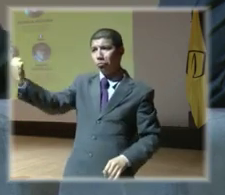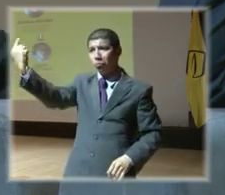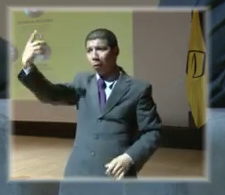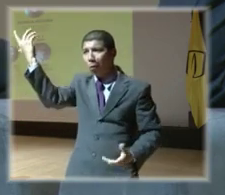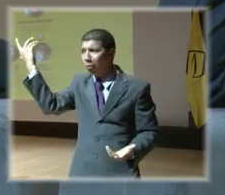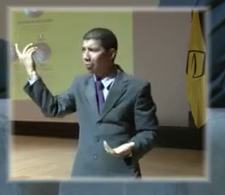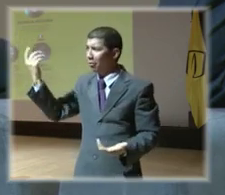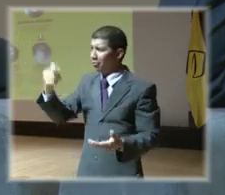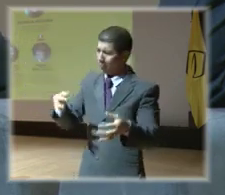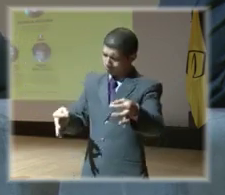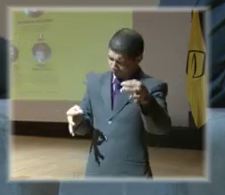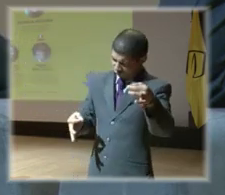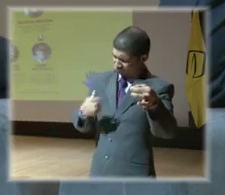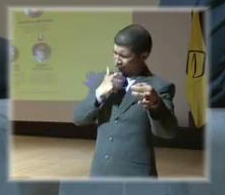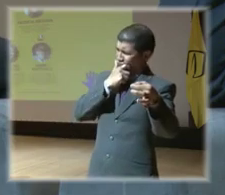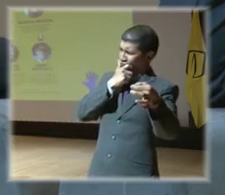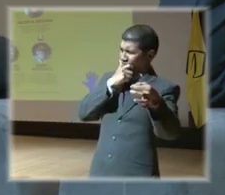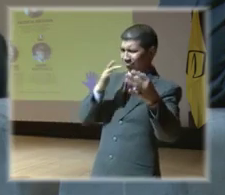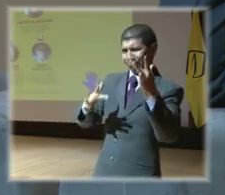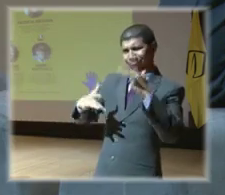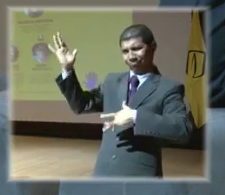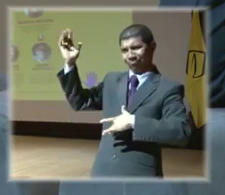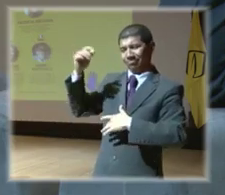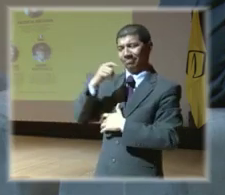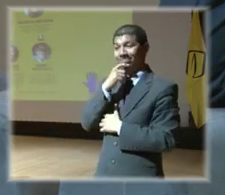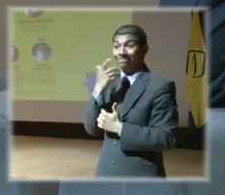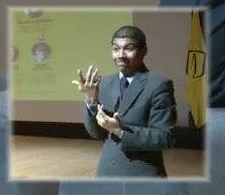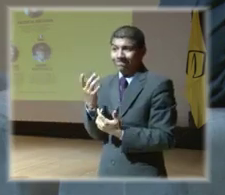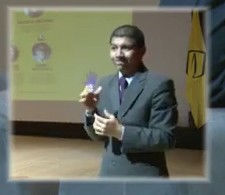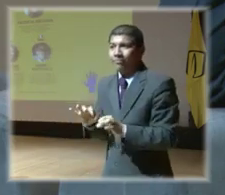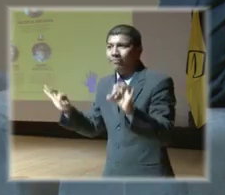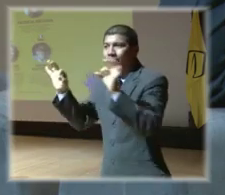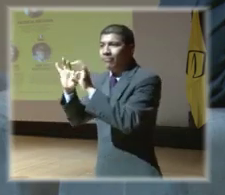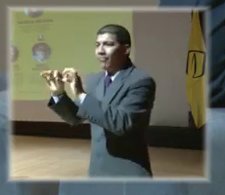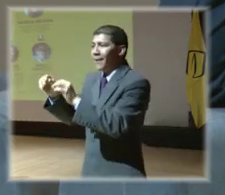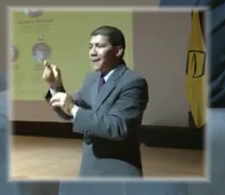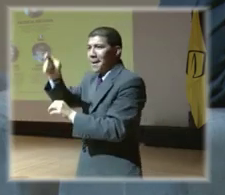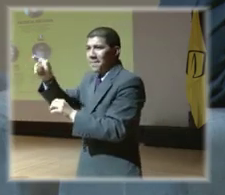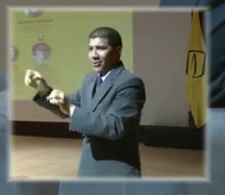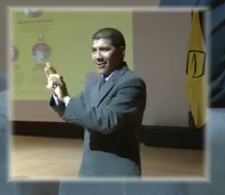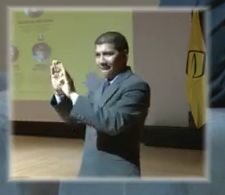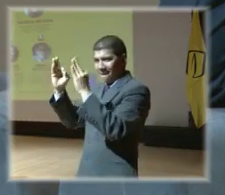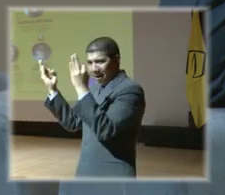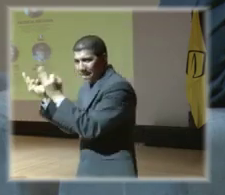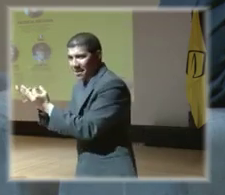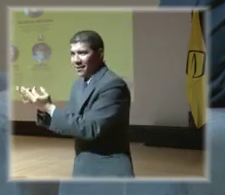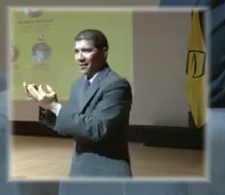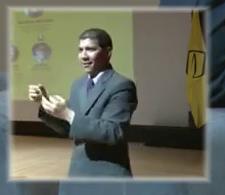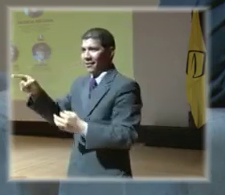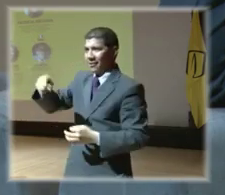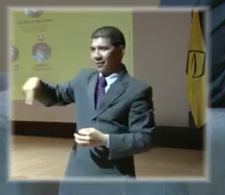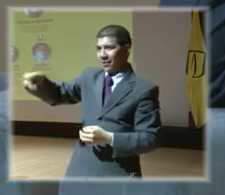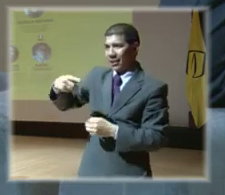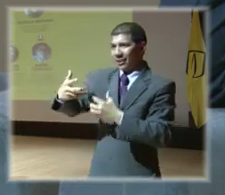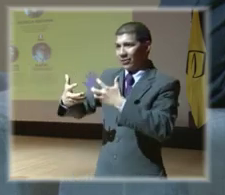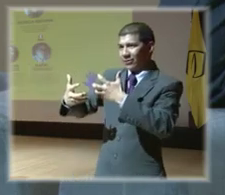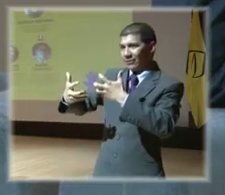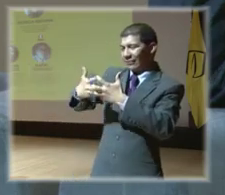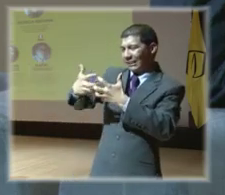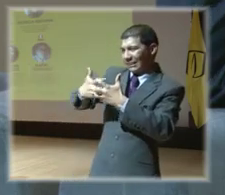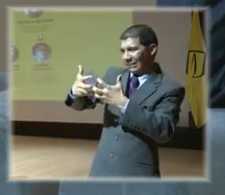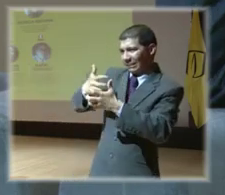a las familias va a la par de la respuesta que pueden darles las familias al sistema jurídico para